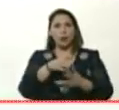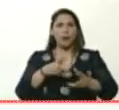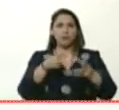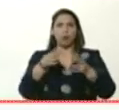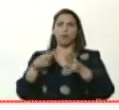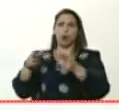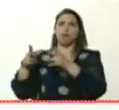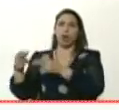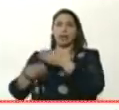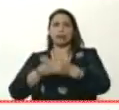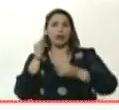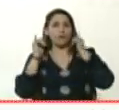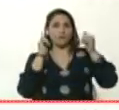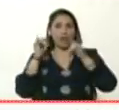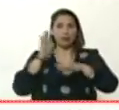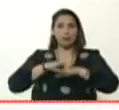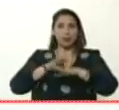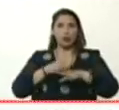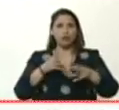Hicieron fiesta cuando ocurrió,